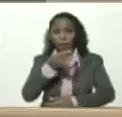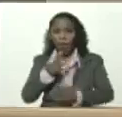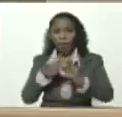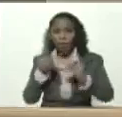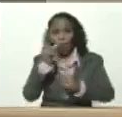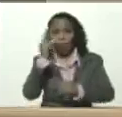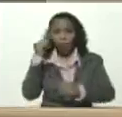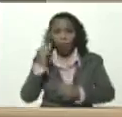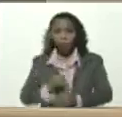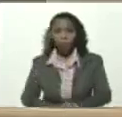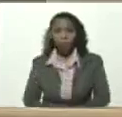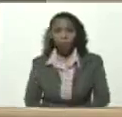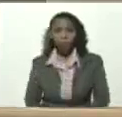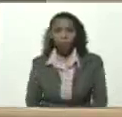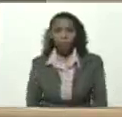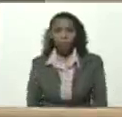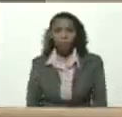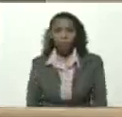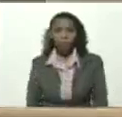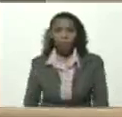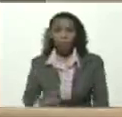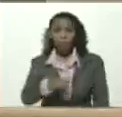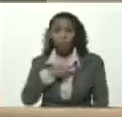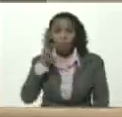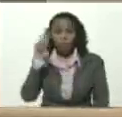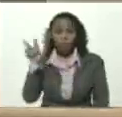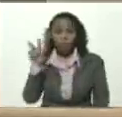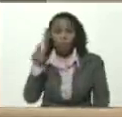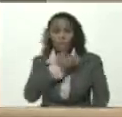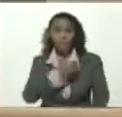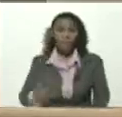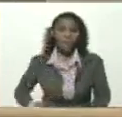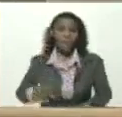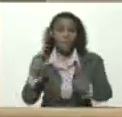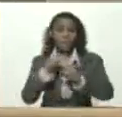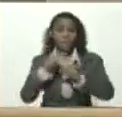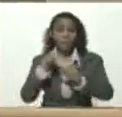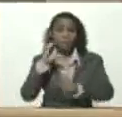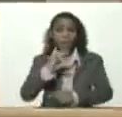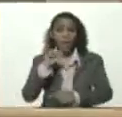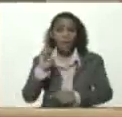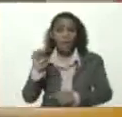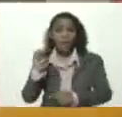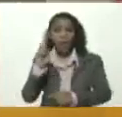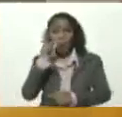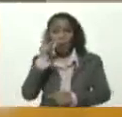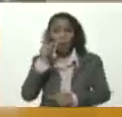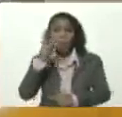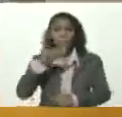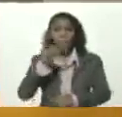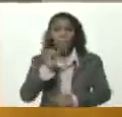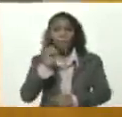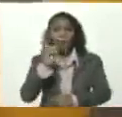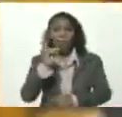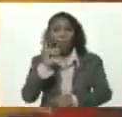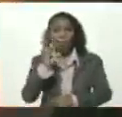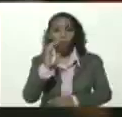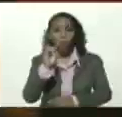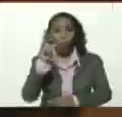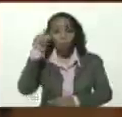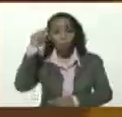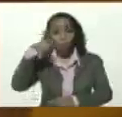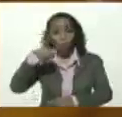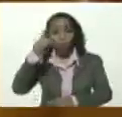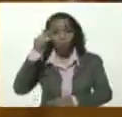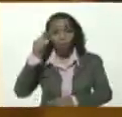a todas. Bien, acabamos de escuchar palabras del presidente del Consejo Nacional Electoral, Pedro Calzadilla, en lo que ha sido el día de hoy